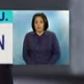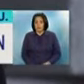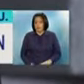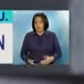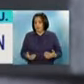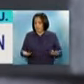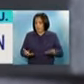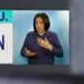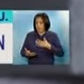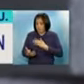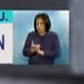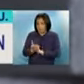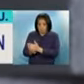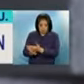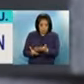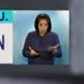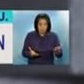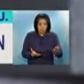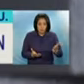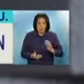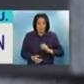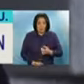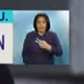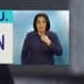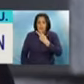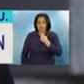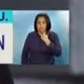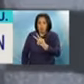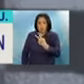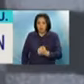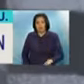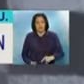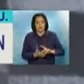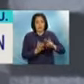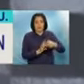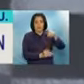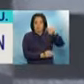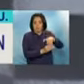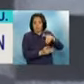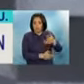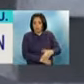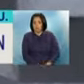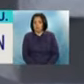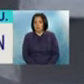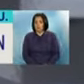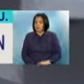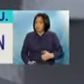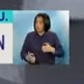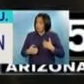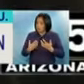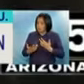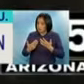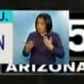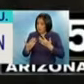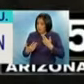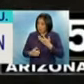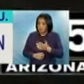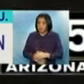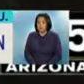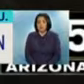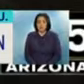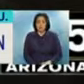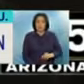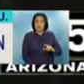Entonces, amigos, nuestra voz es nuestro voto. Con una emotiva intervención, la